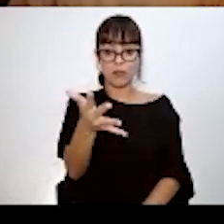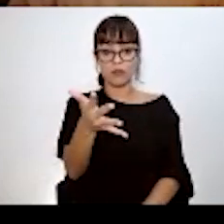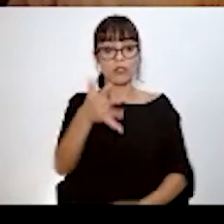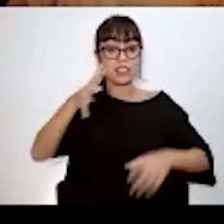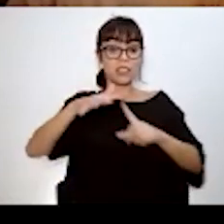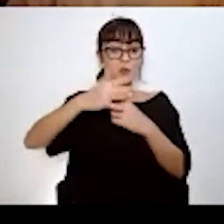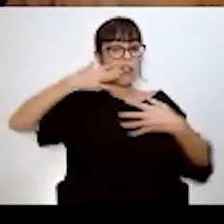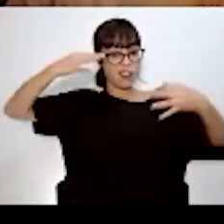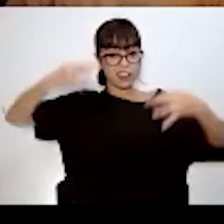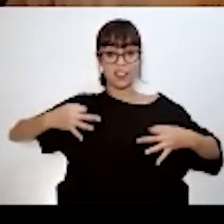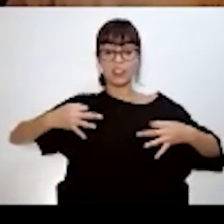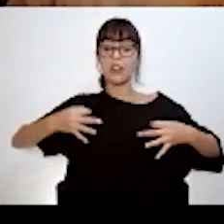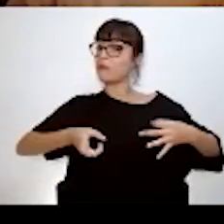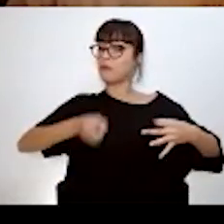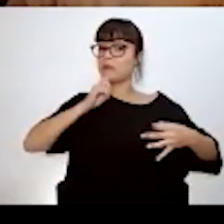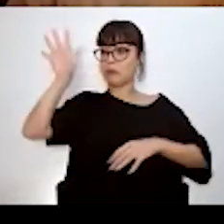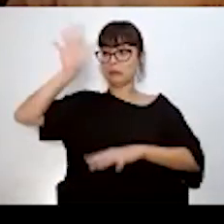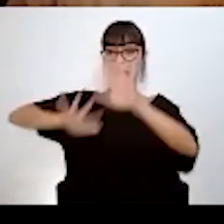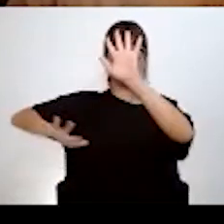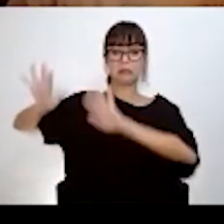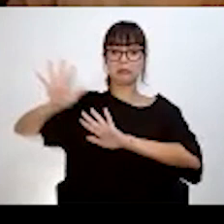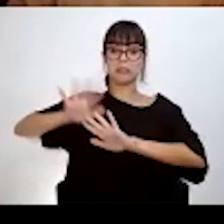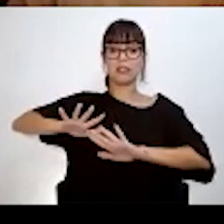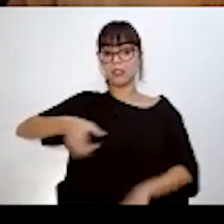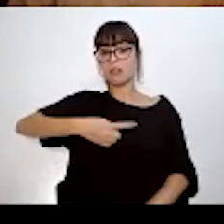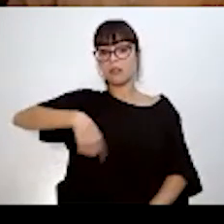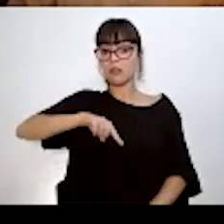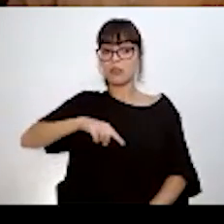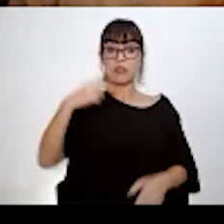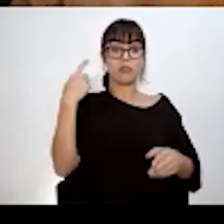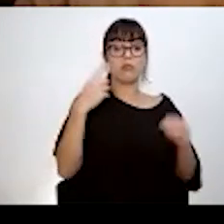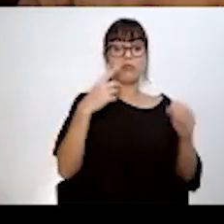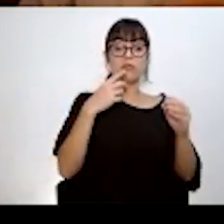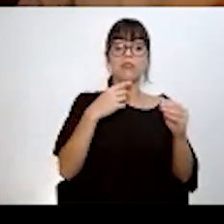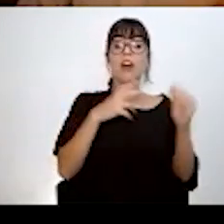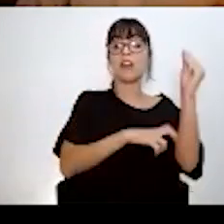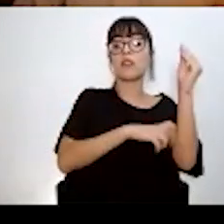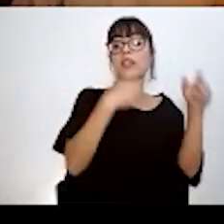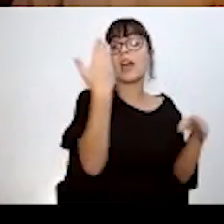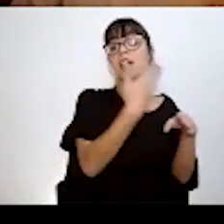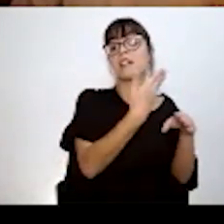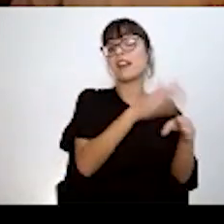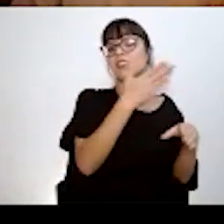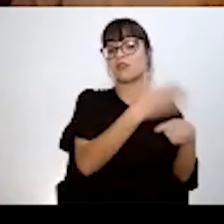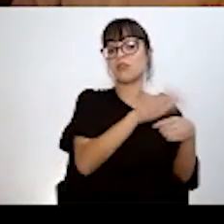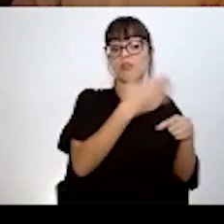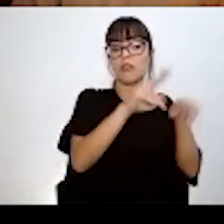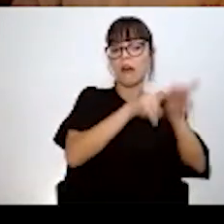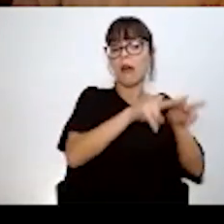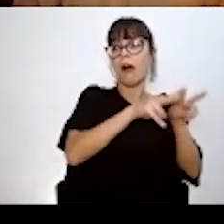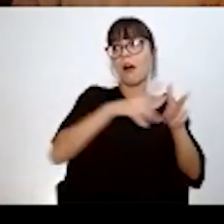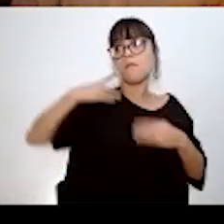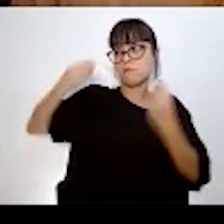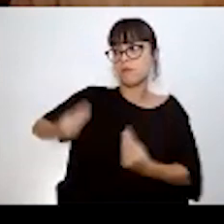nosotros podemos atisbar a través del análisis de los materiales arqueológicos. Y es algo a lo que estamos acostumbrados los que nos dedicamos a la